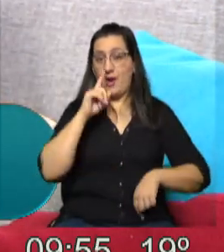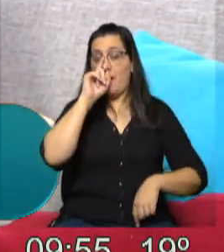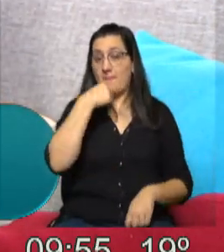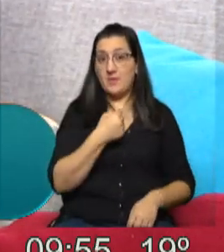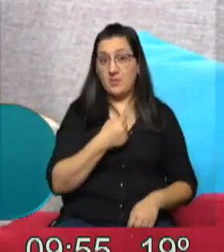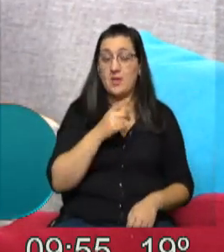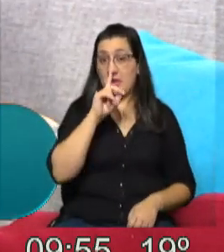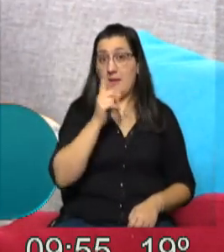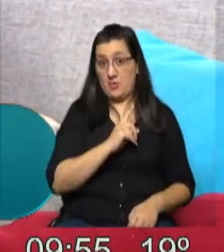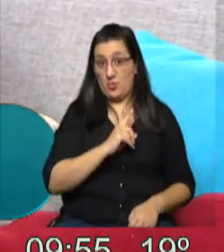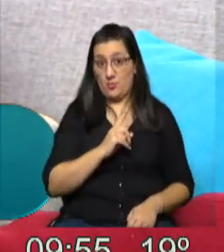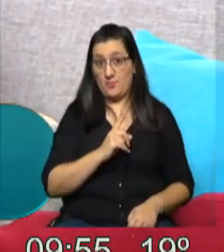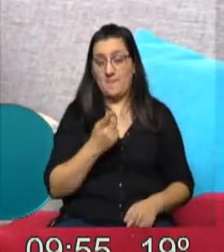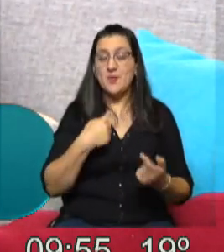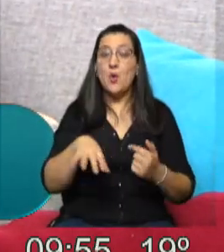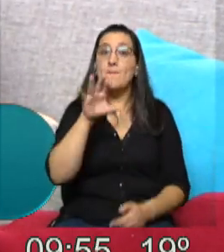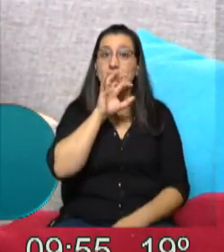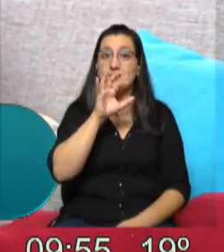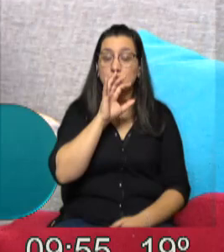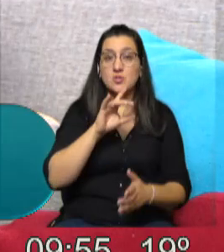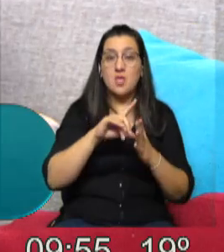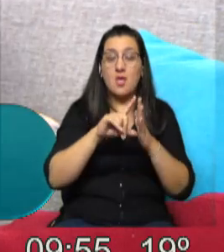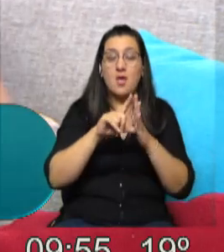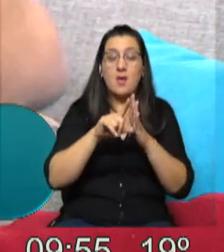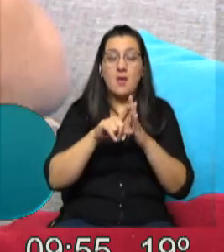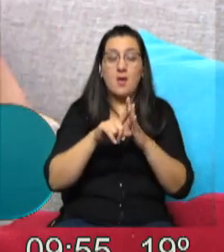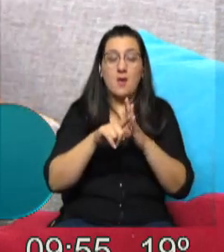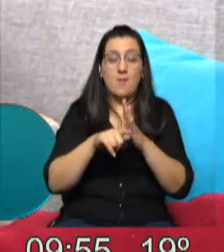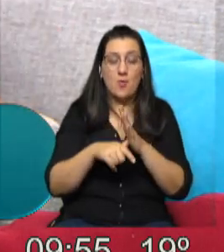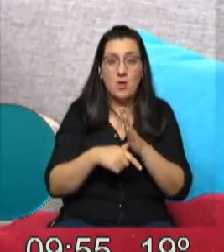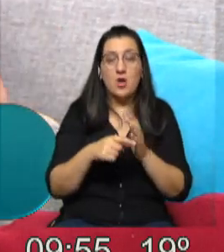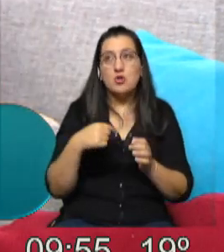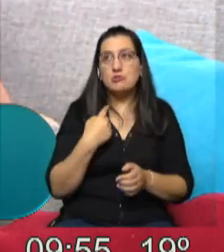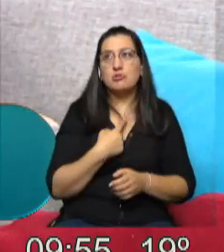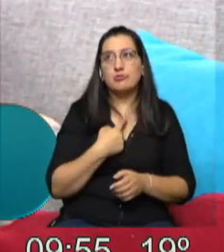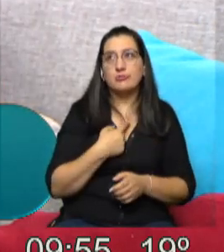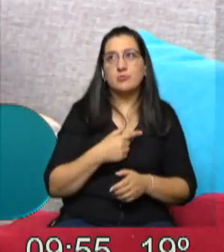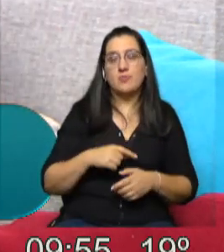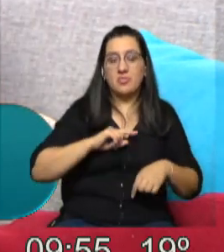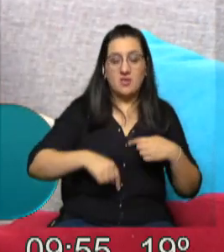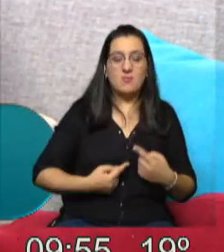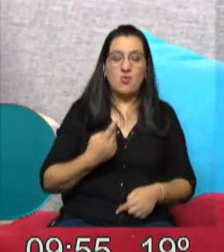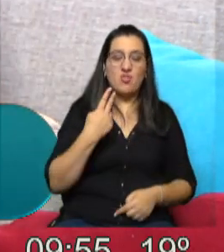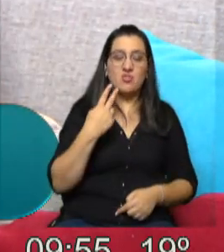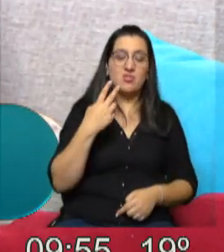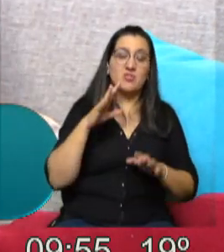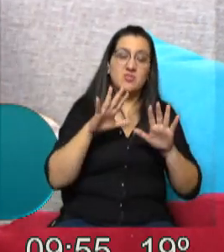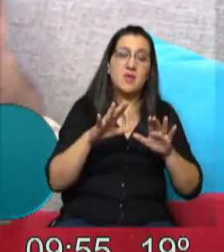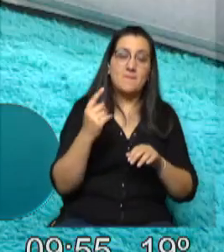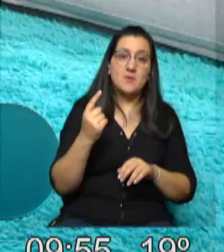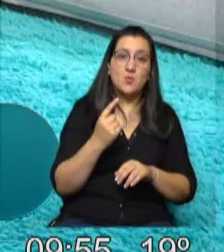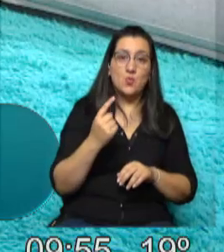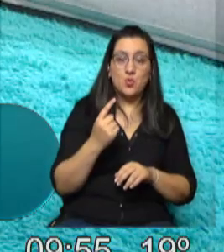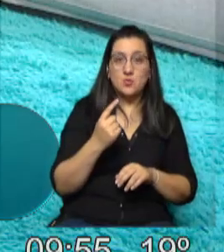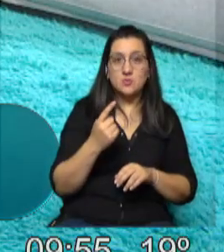las intoxicaciones son mucho menores. Los perros, a nosotros, en lo que nosotros digerimos en 10, en 20, 40 minutos, en un perro puede demorar